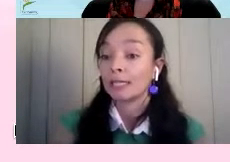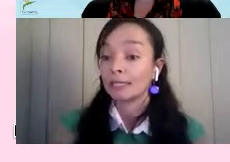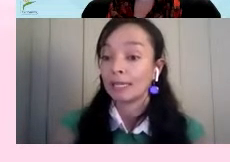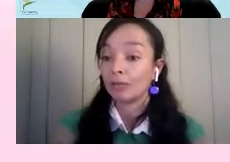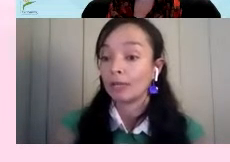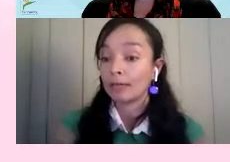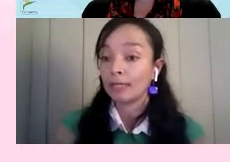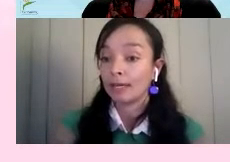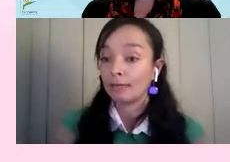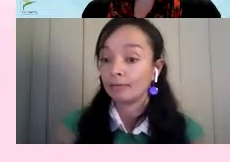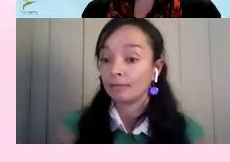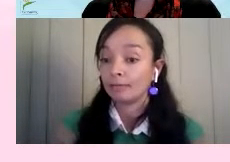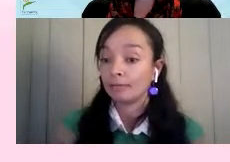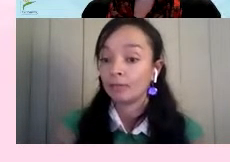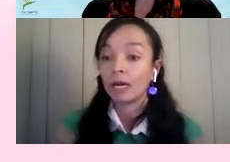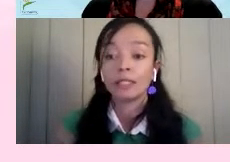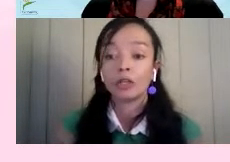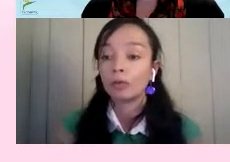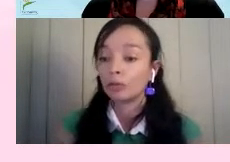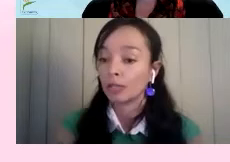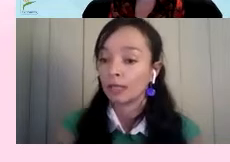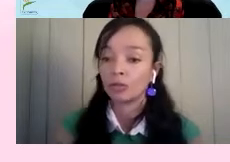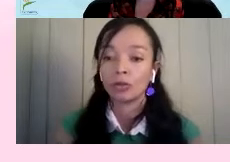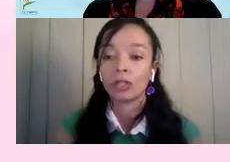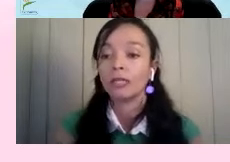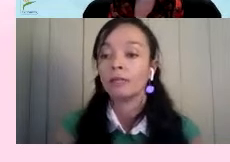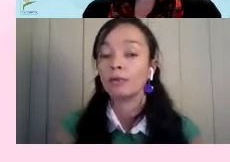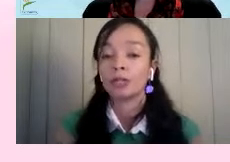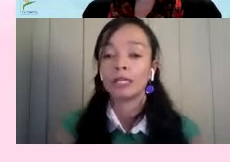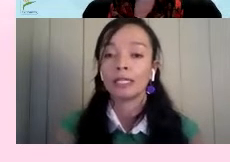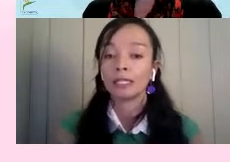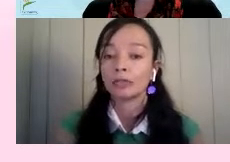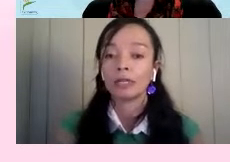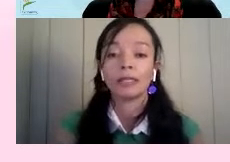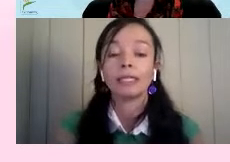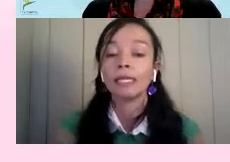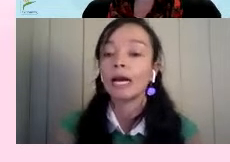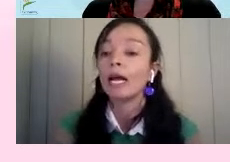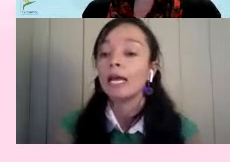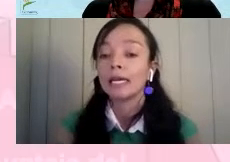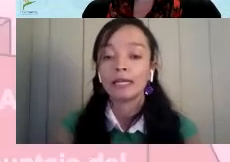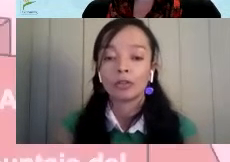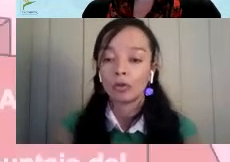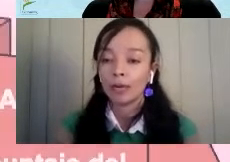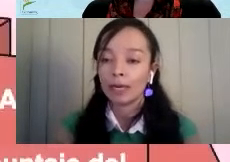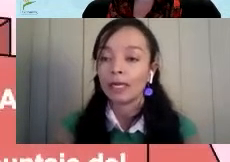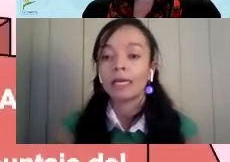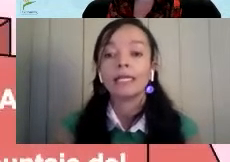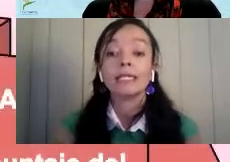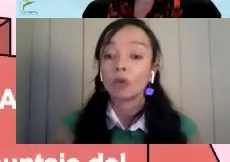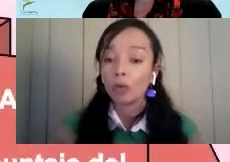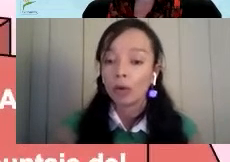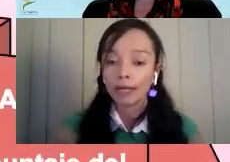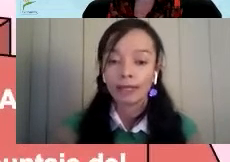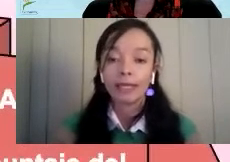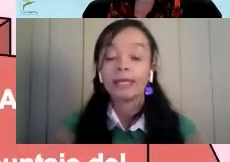estrés durante el día? Así como los grandes pudo tener estrés durante el día, que quiso comer, que